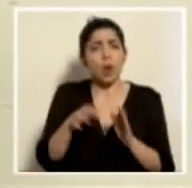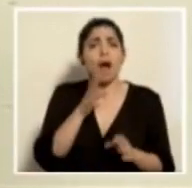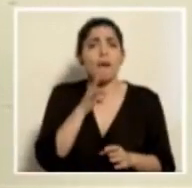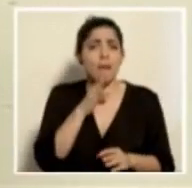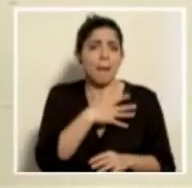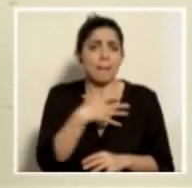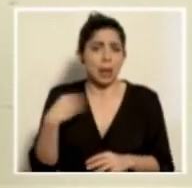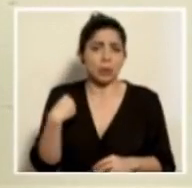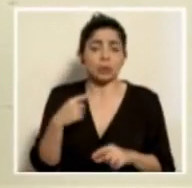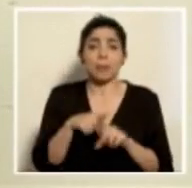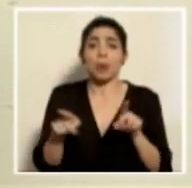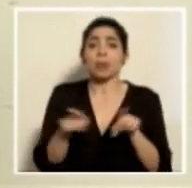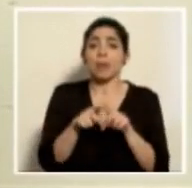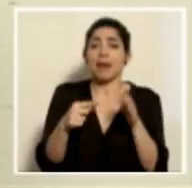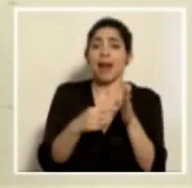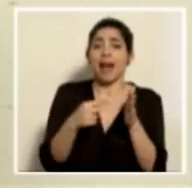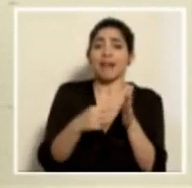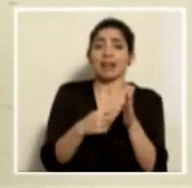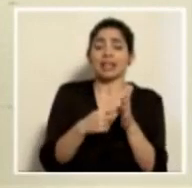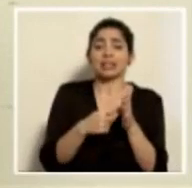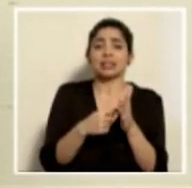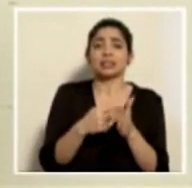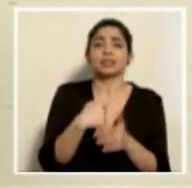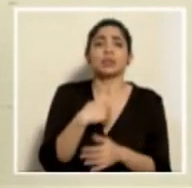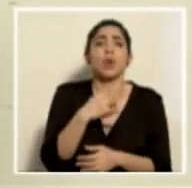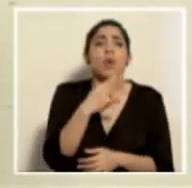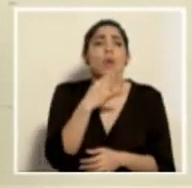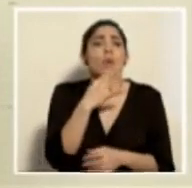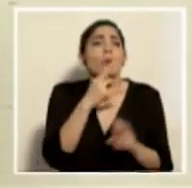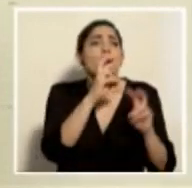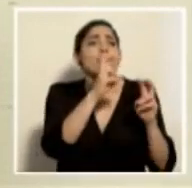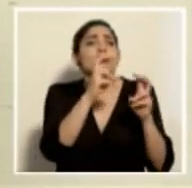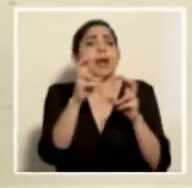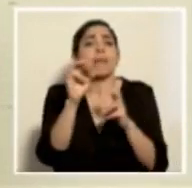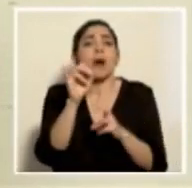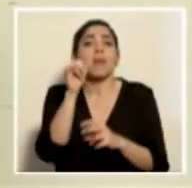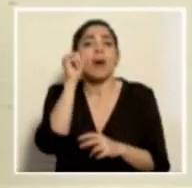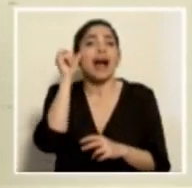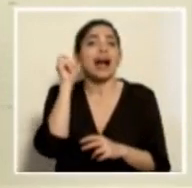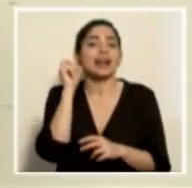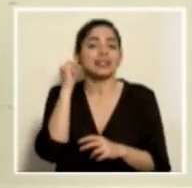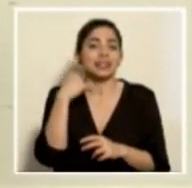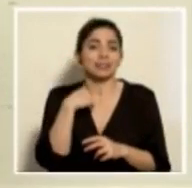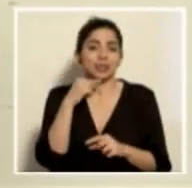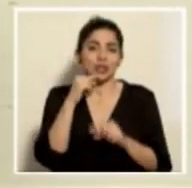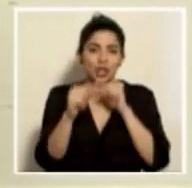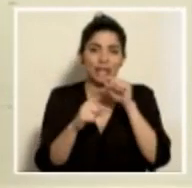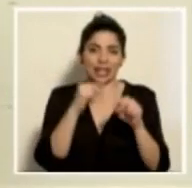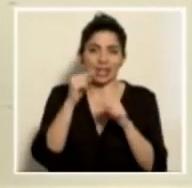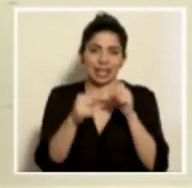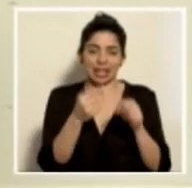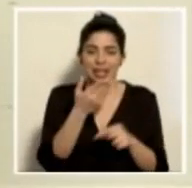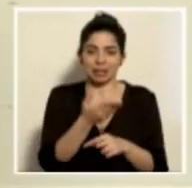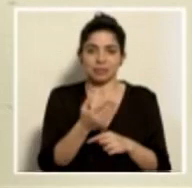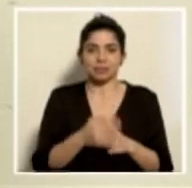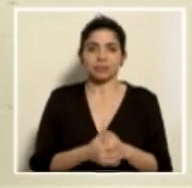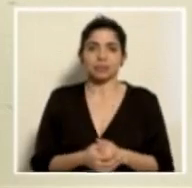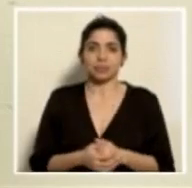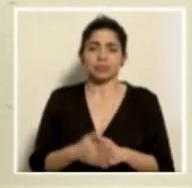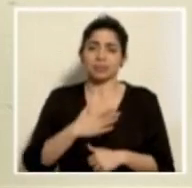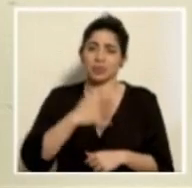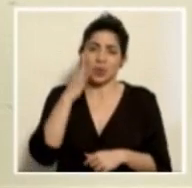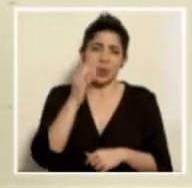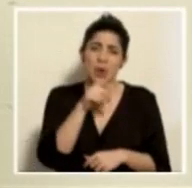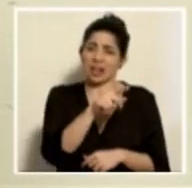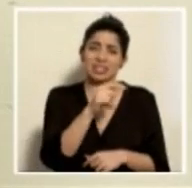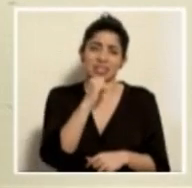pero también me encuentro muchas veces hablando de temas como los que ayer criticaba, y creo que eso